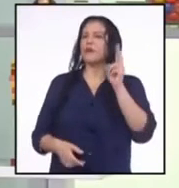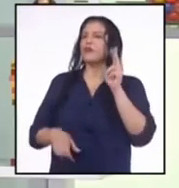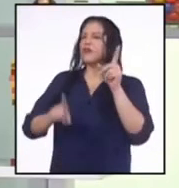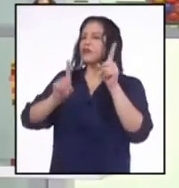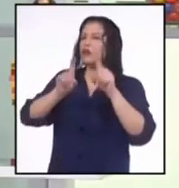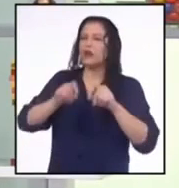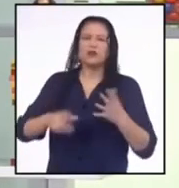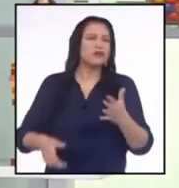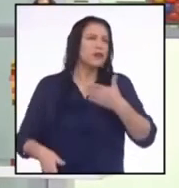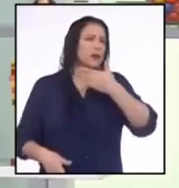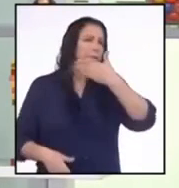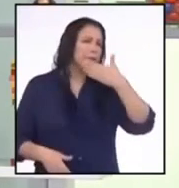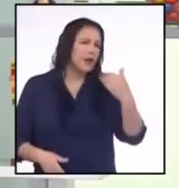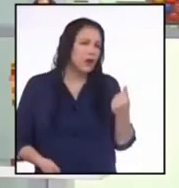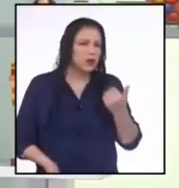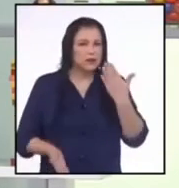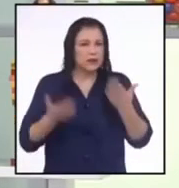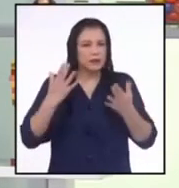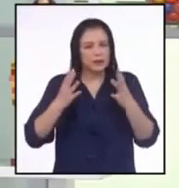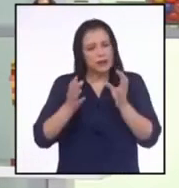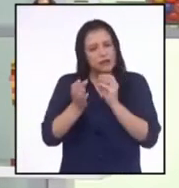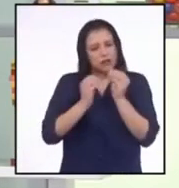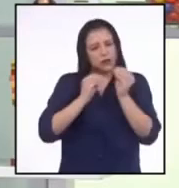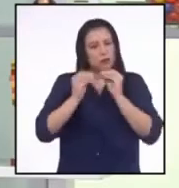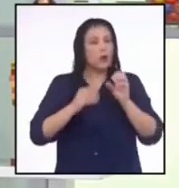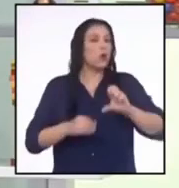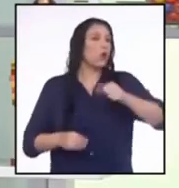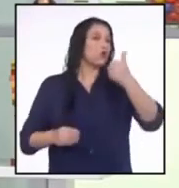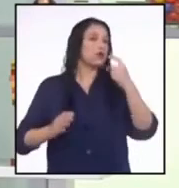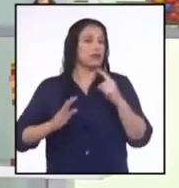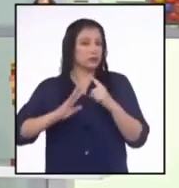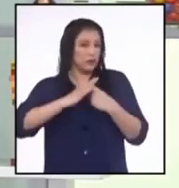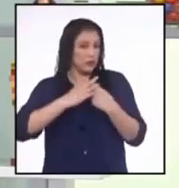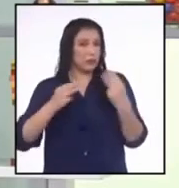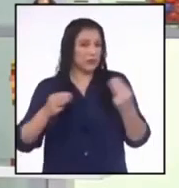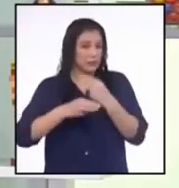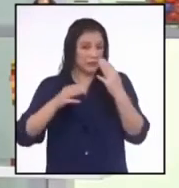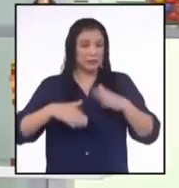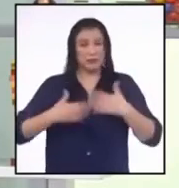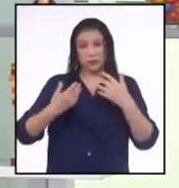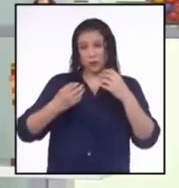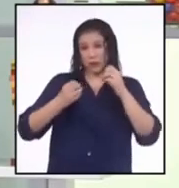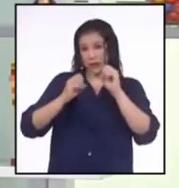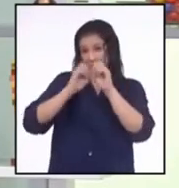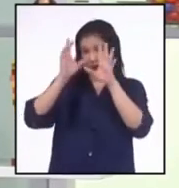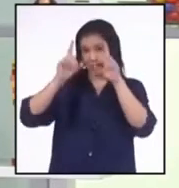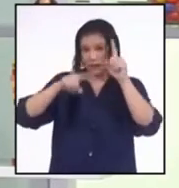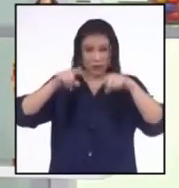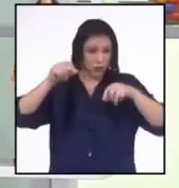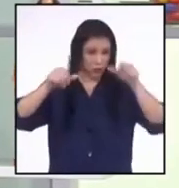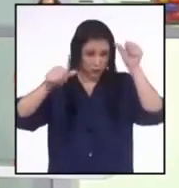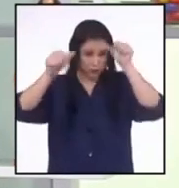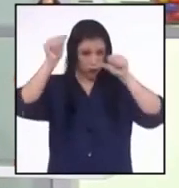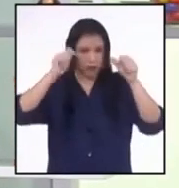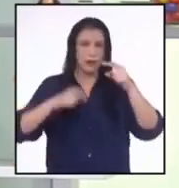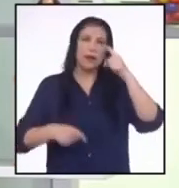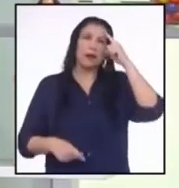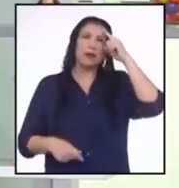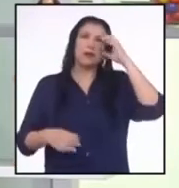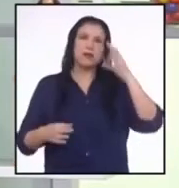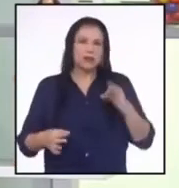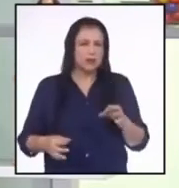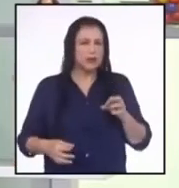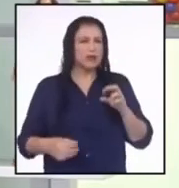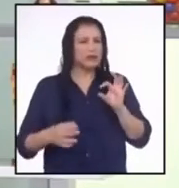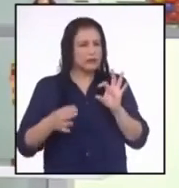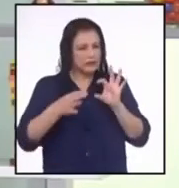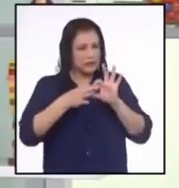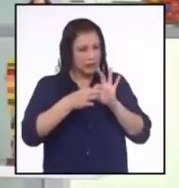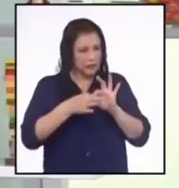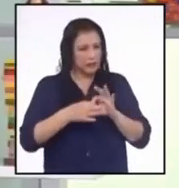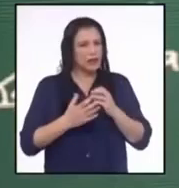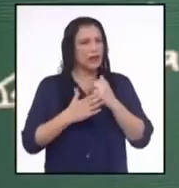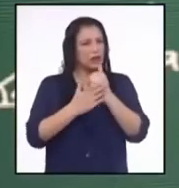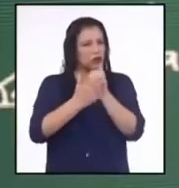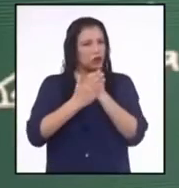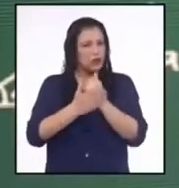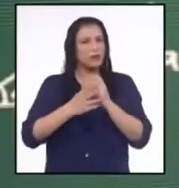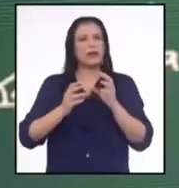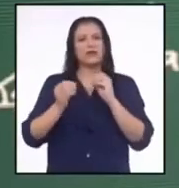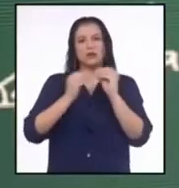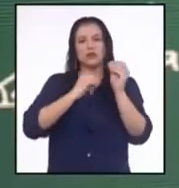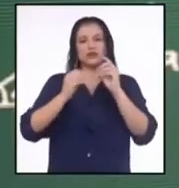Profesora, ¿y no sería mejor si resolvemos otra situación más para poder aclarar algunas dudas? Porque yo creo que el vértice ayuda para resolver la